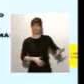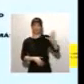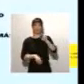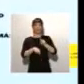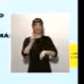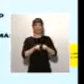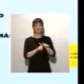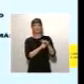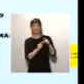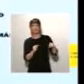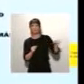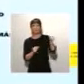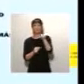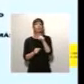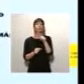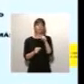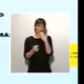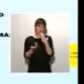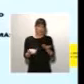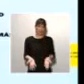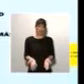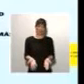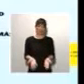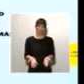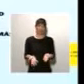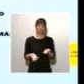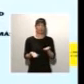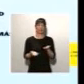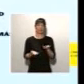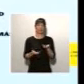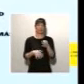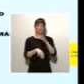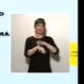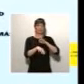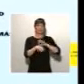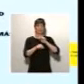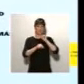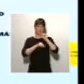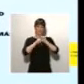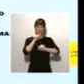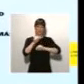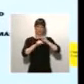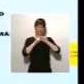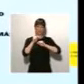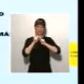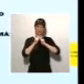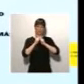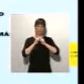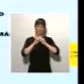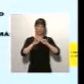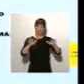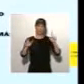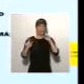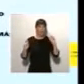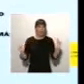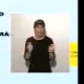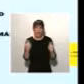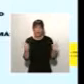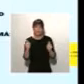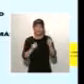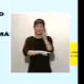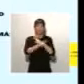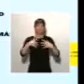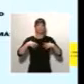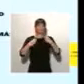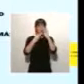que, como en este caso, una enfermedad infecciosa puede generar alerta y un problema de salud pública.